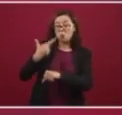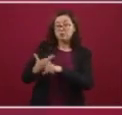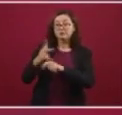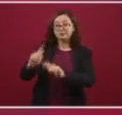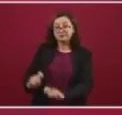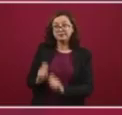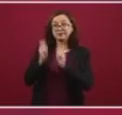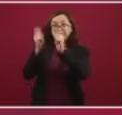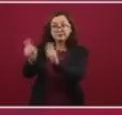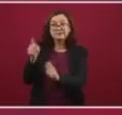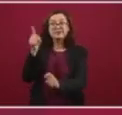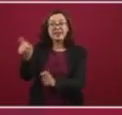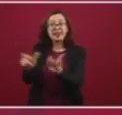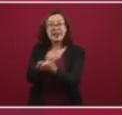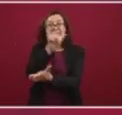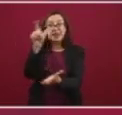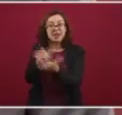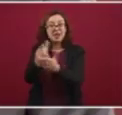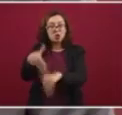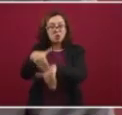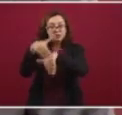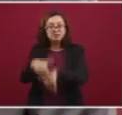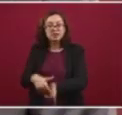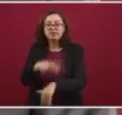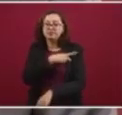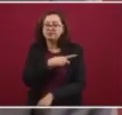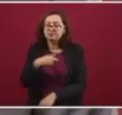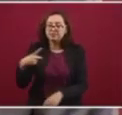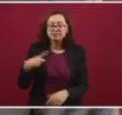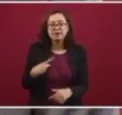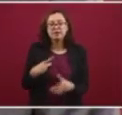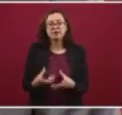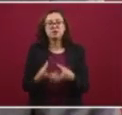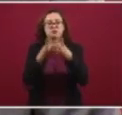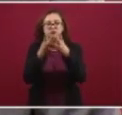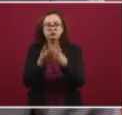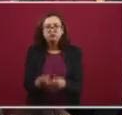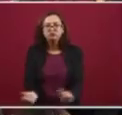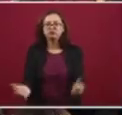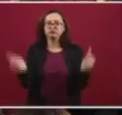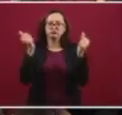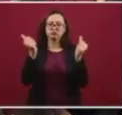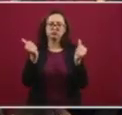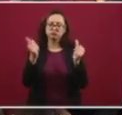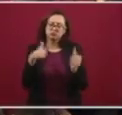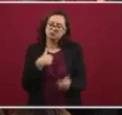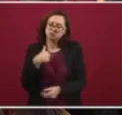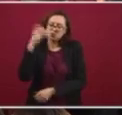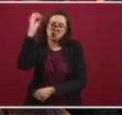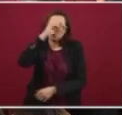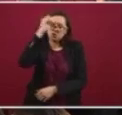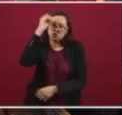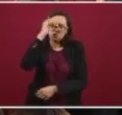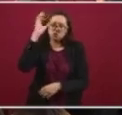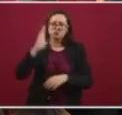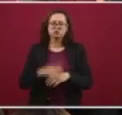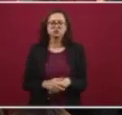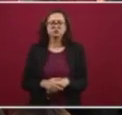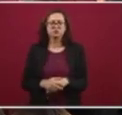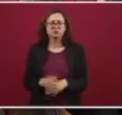debe de resolver este asunto. Ese es mi planteamiento. Y todos